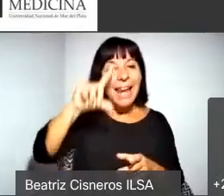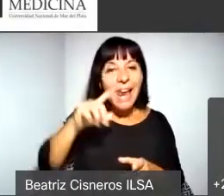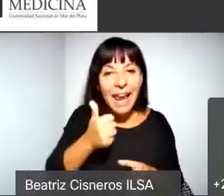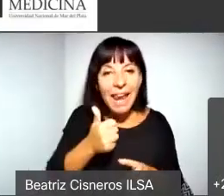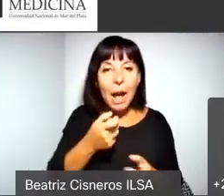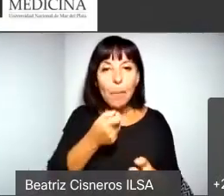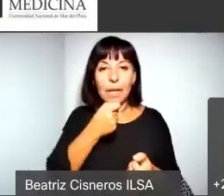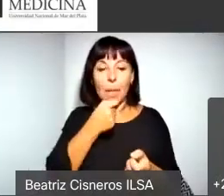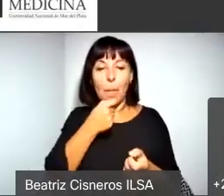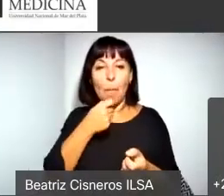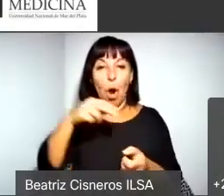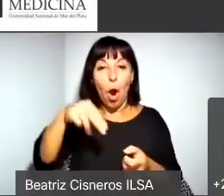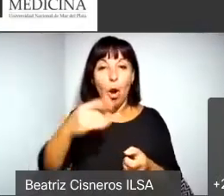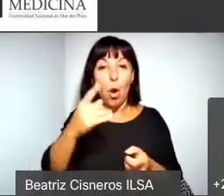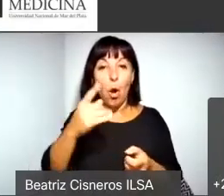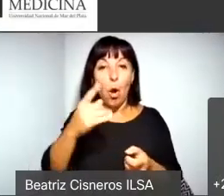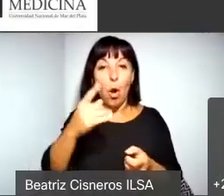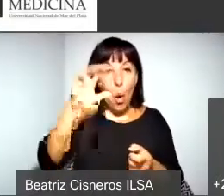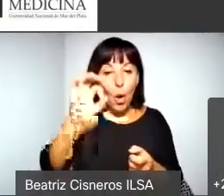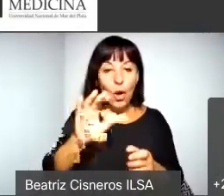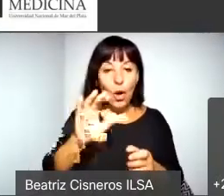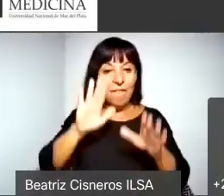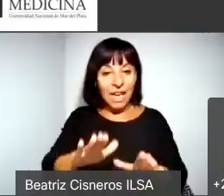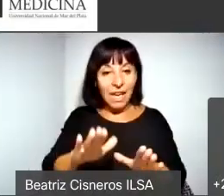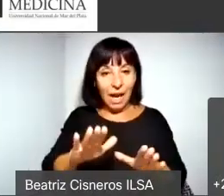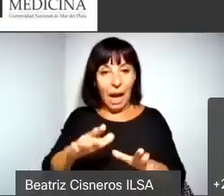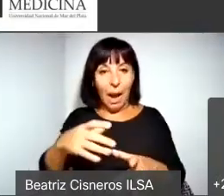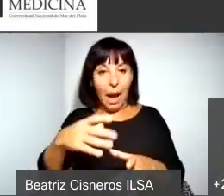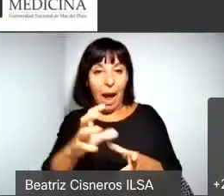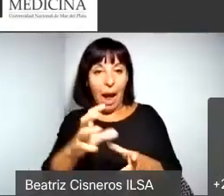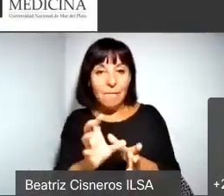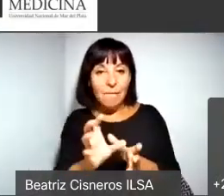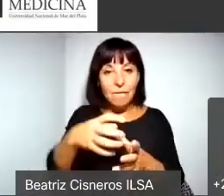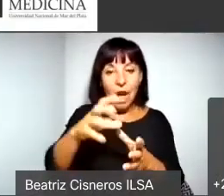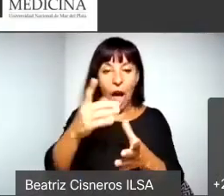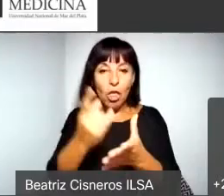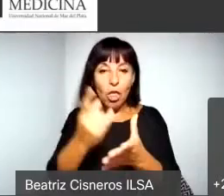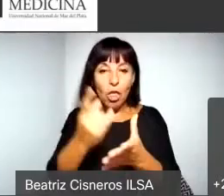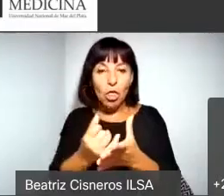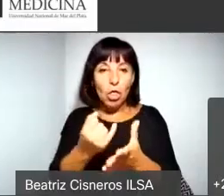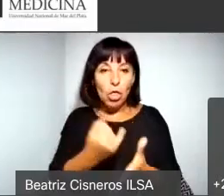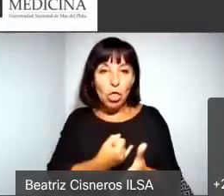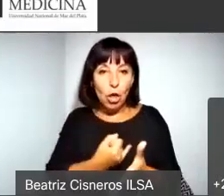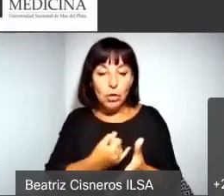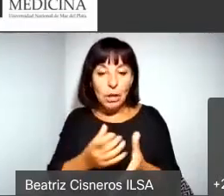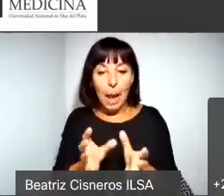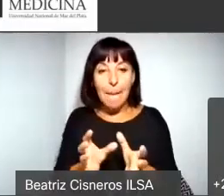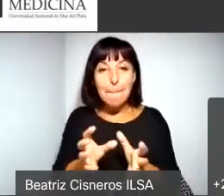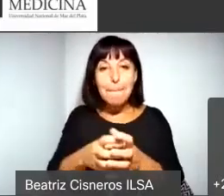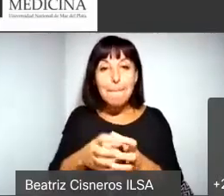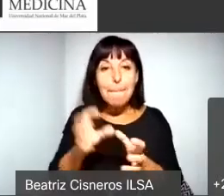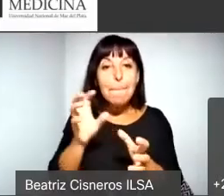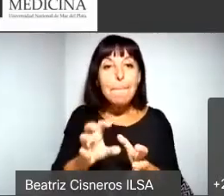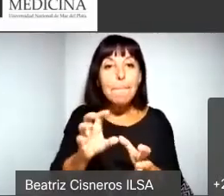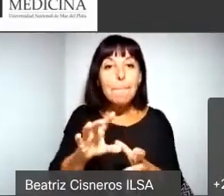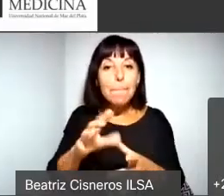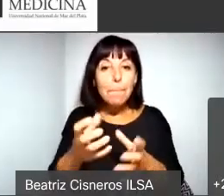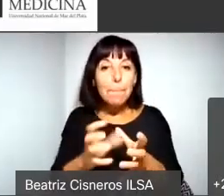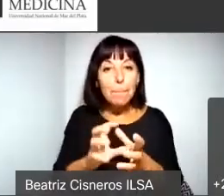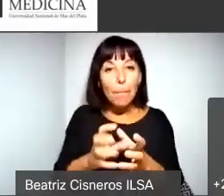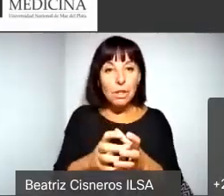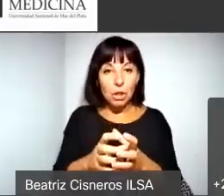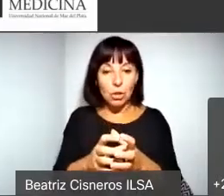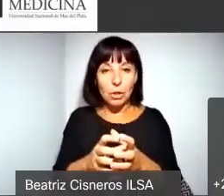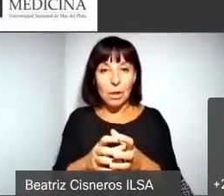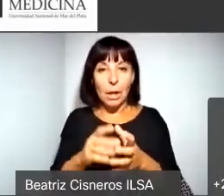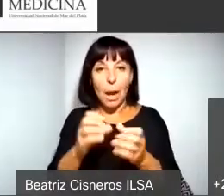núcleo, ¿sí? El núcleo en las células eucariotas mantiene la posición que le es propia debido a que los